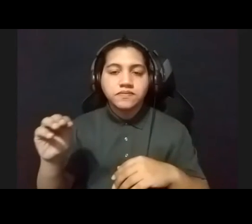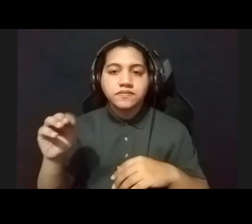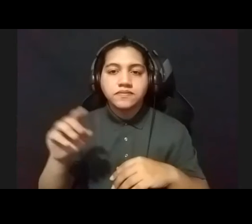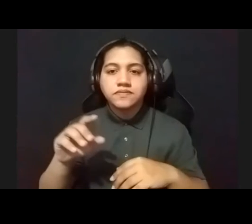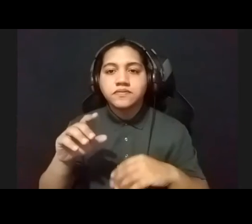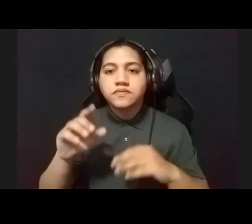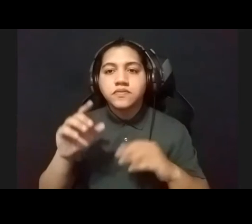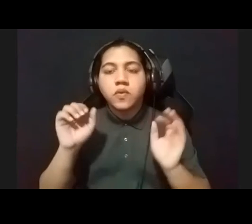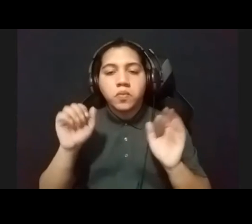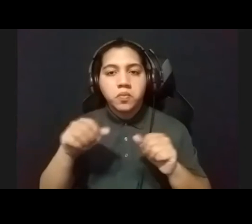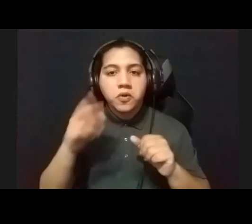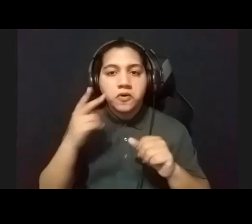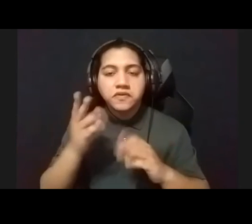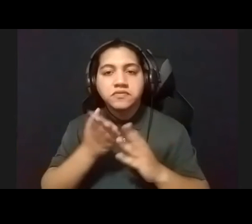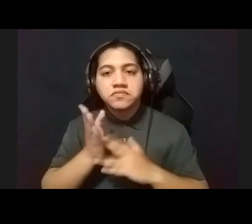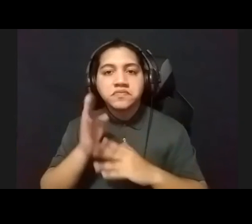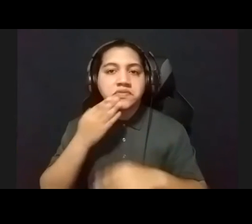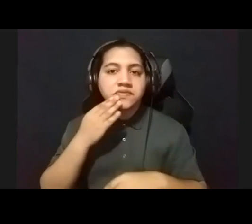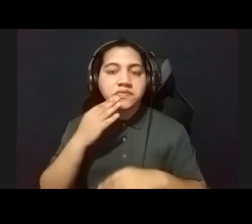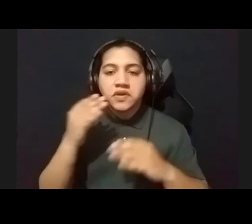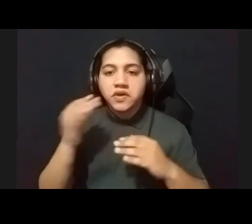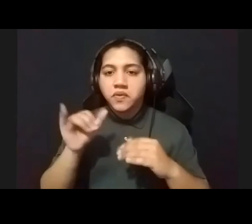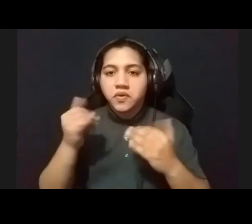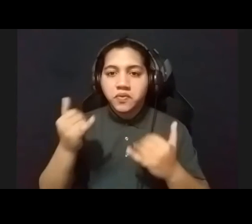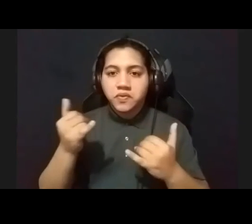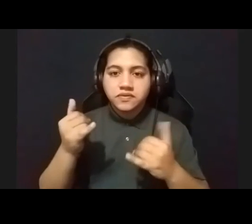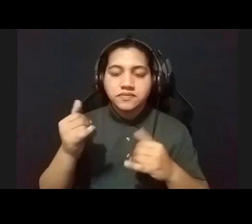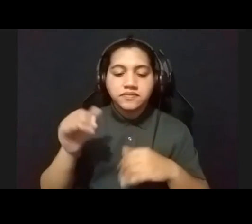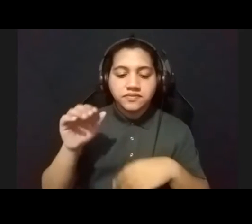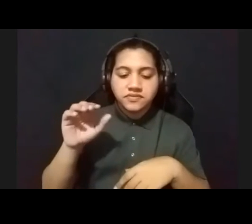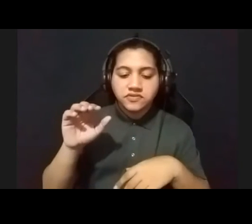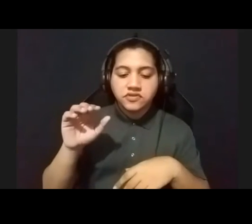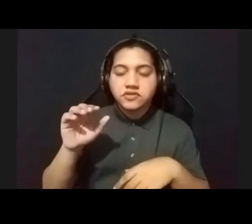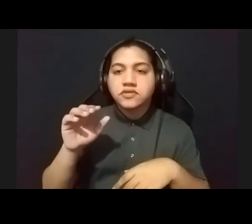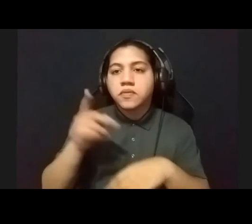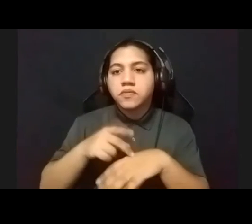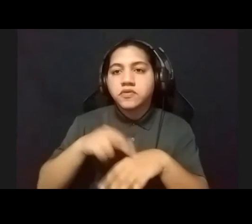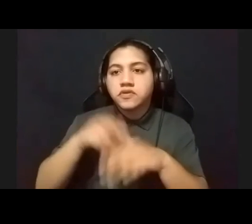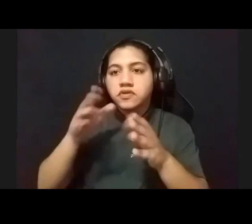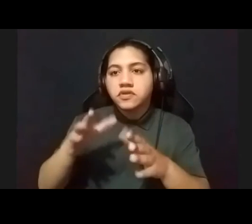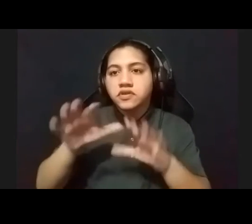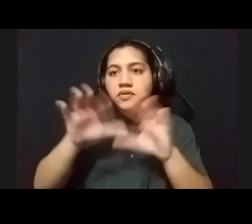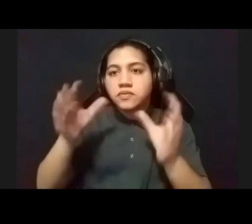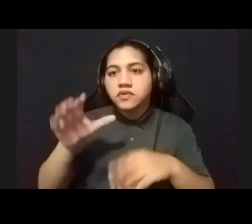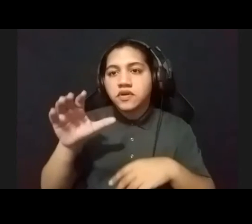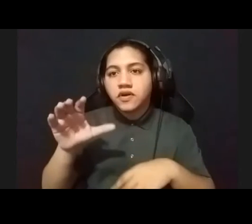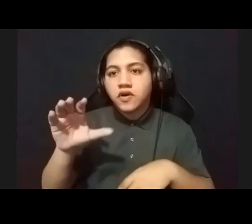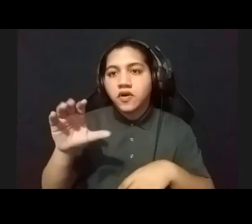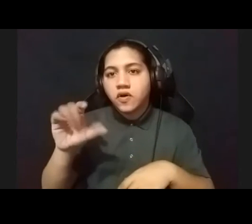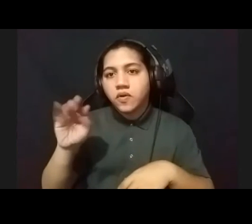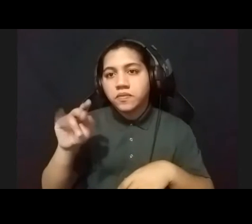ver por Facebook como hoy. Así que la charla se titula Puertorriqueños en el mundo del cómic y estará a cargo